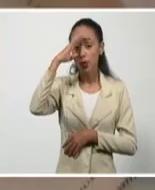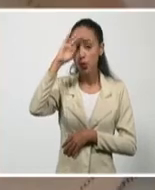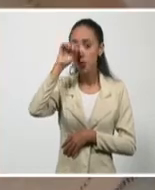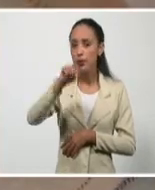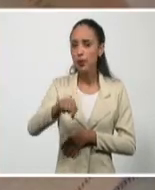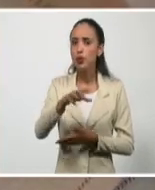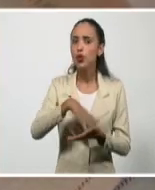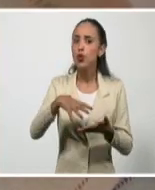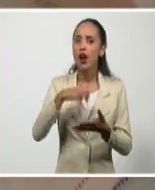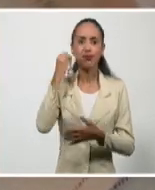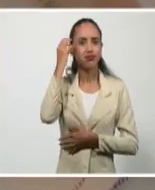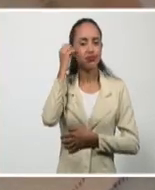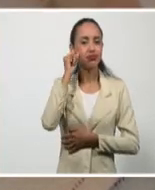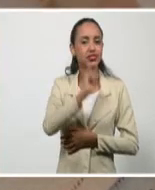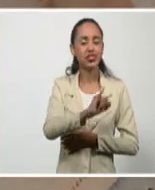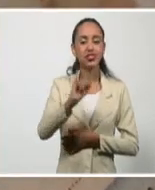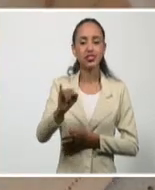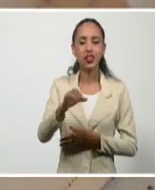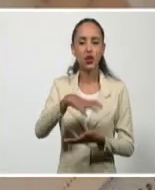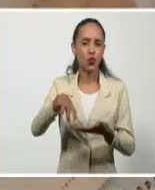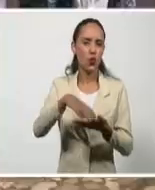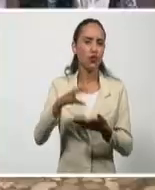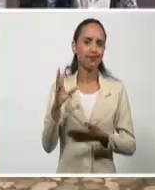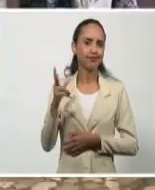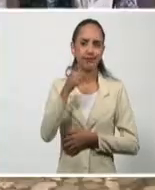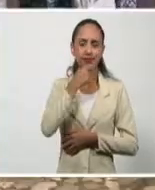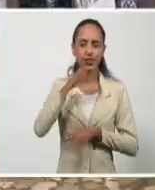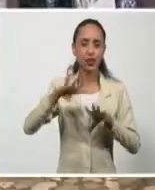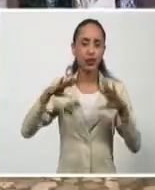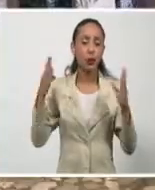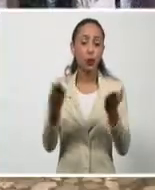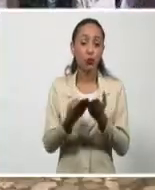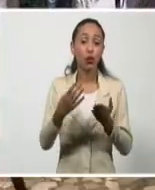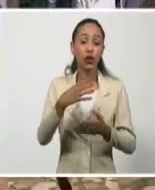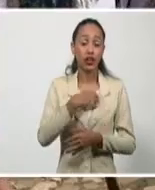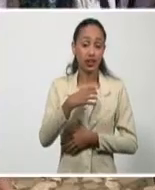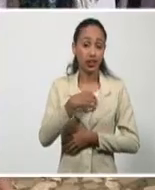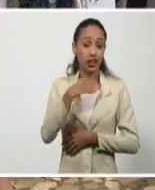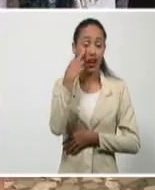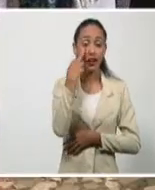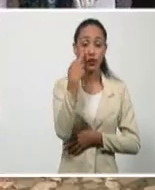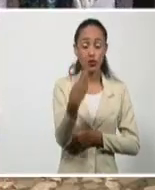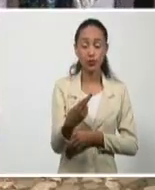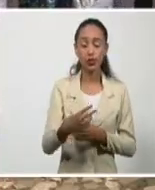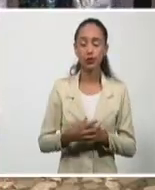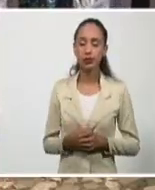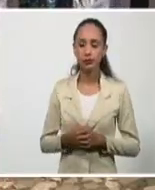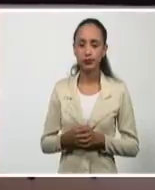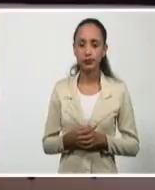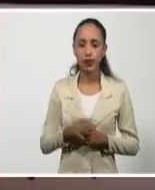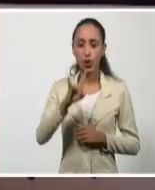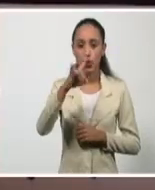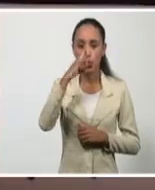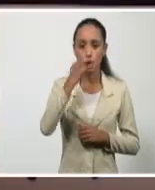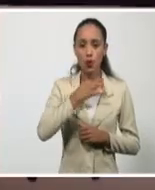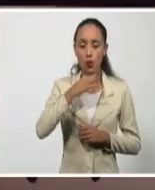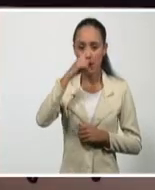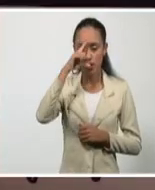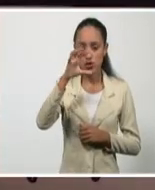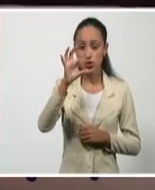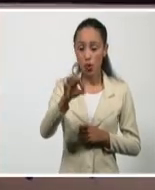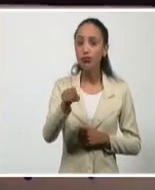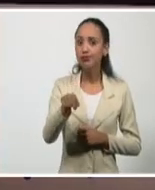de las 66 urbes del mundo que poseen el reconocimiento. Recientemente, la UNESCO distinguió a Trinidad por la